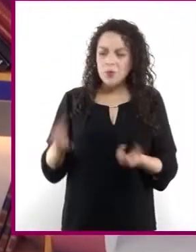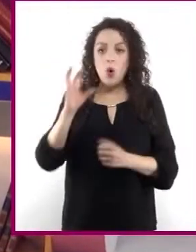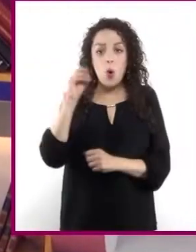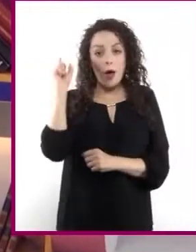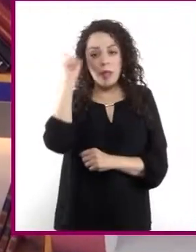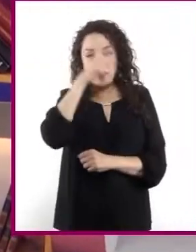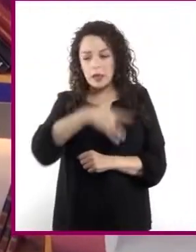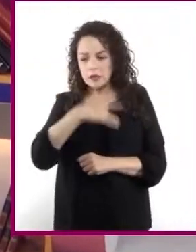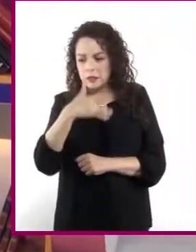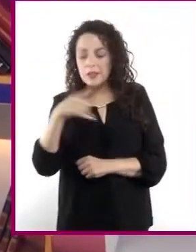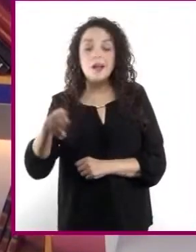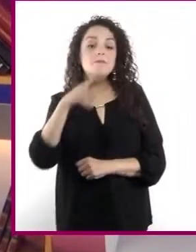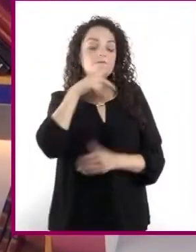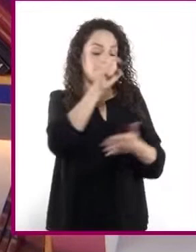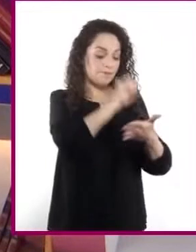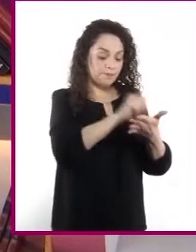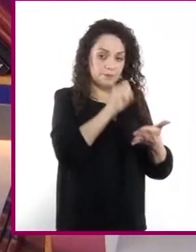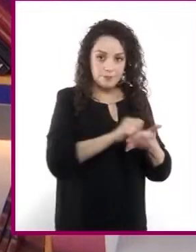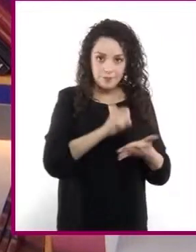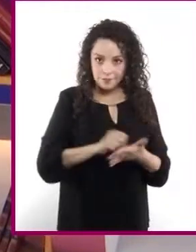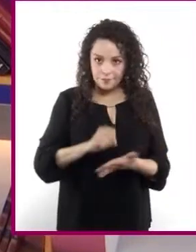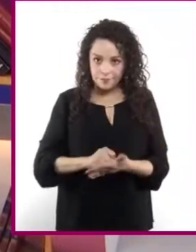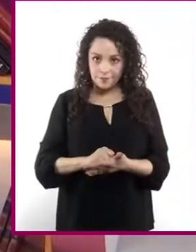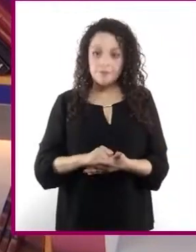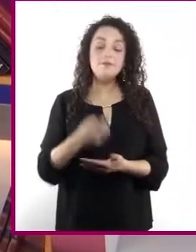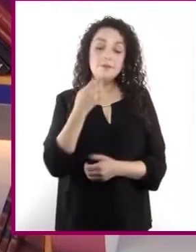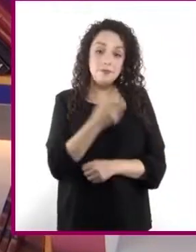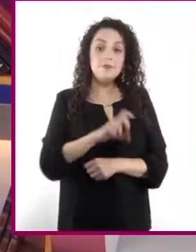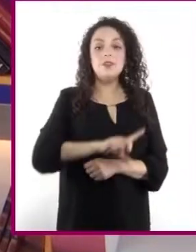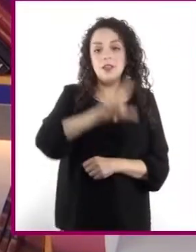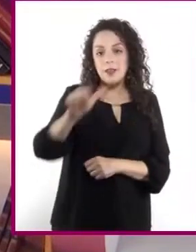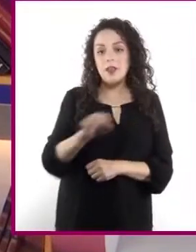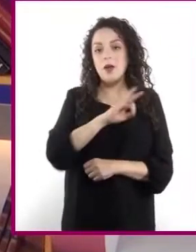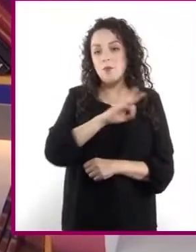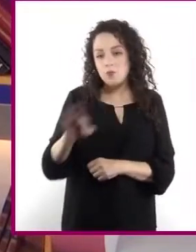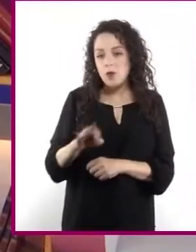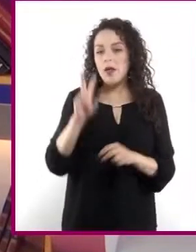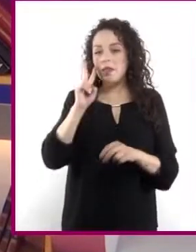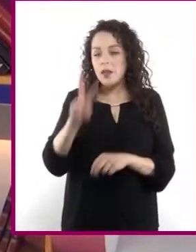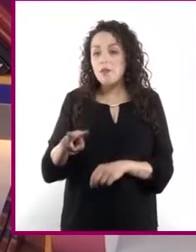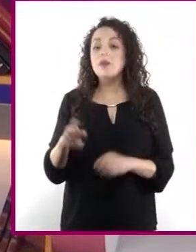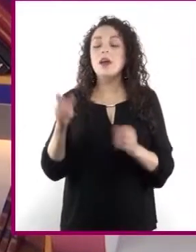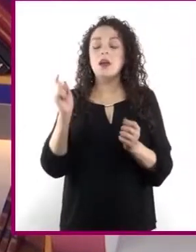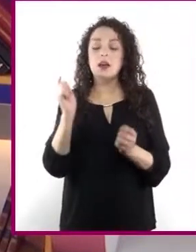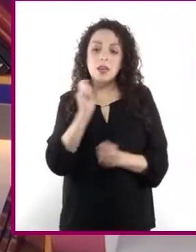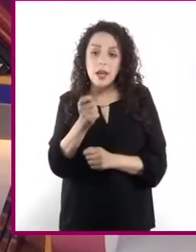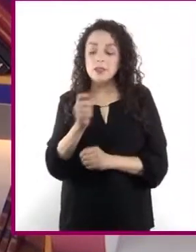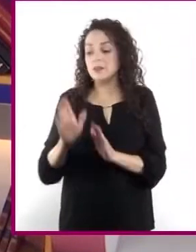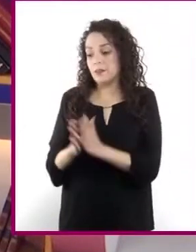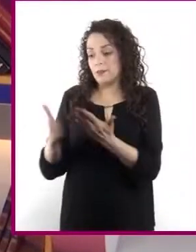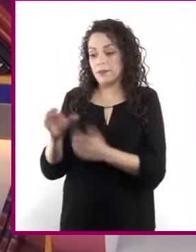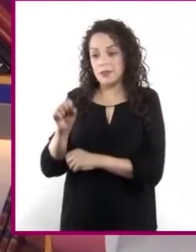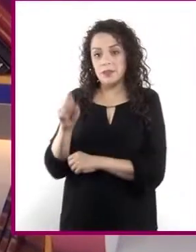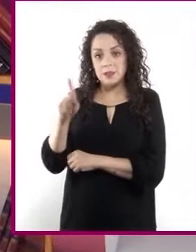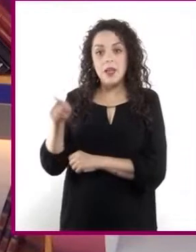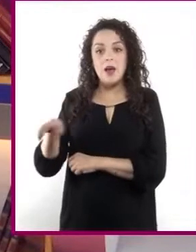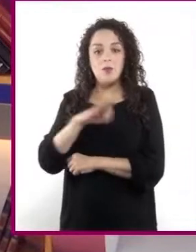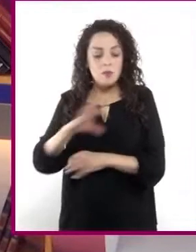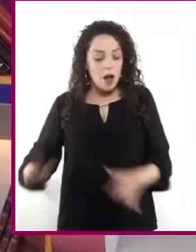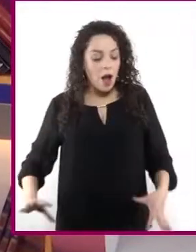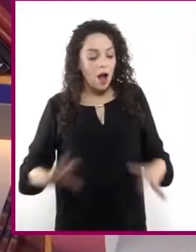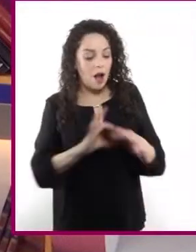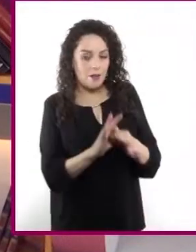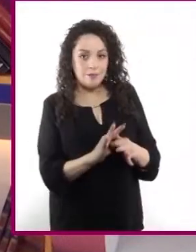dificultades que surjan al resolver los planteamientos, pues muchas de estas las podrán resolver al momento de consultar su libro de texto y revisar